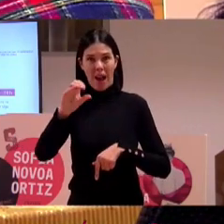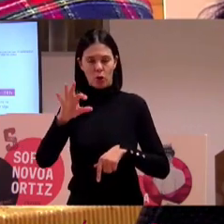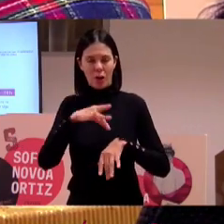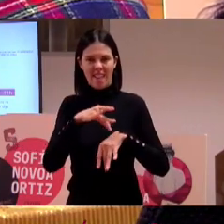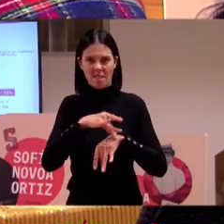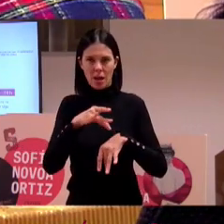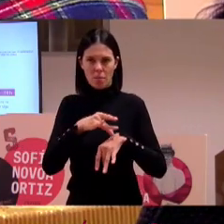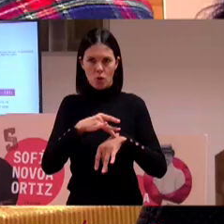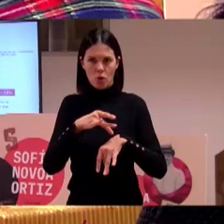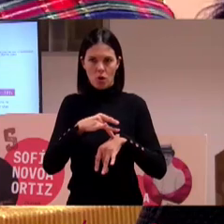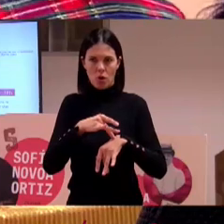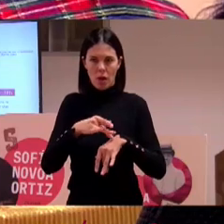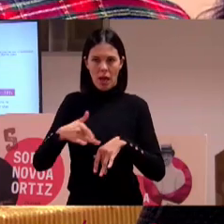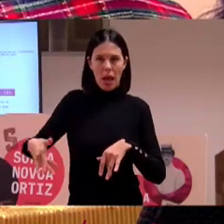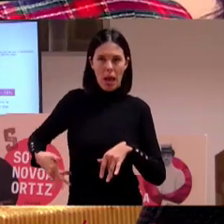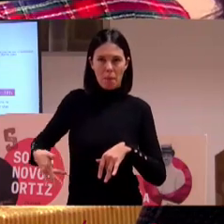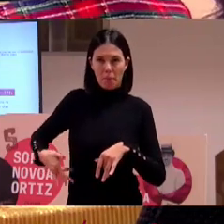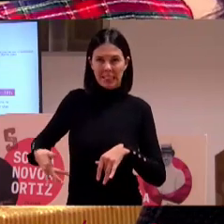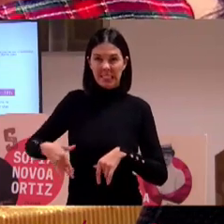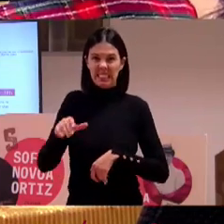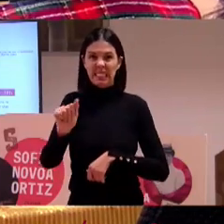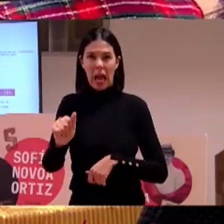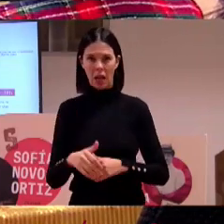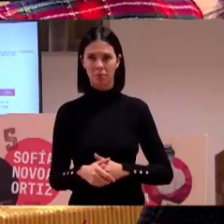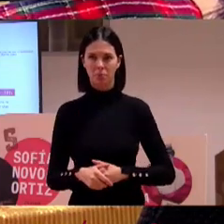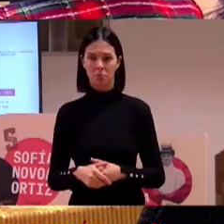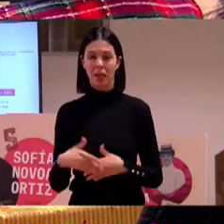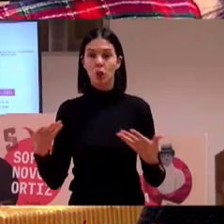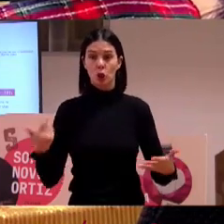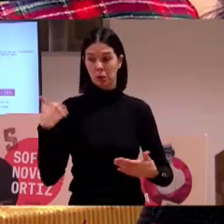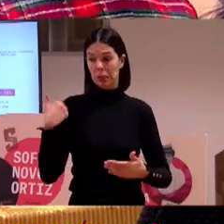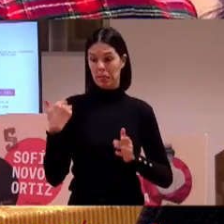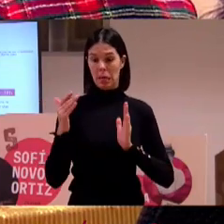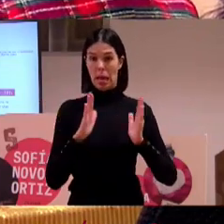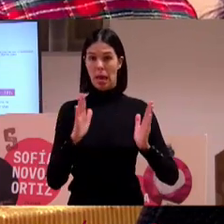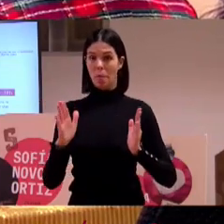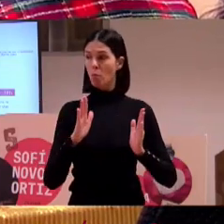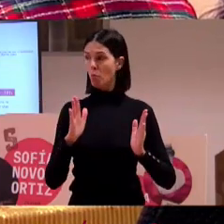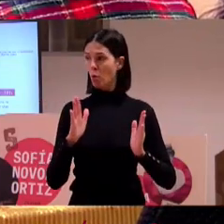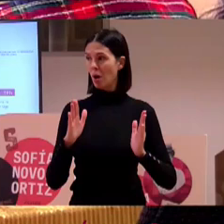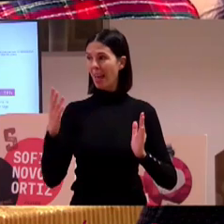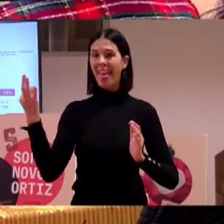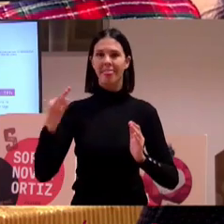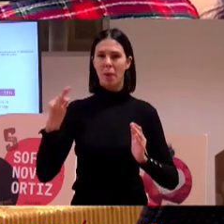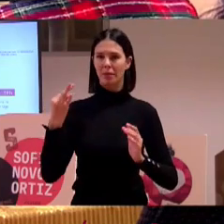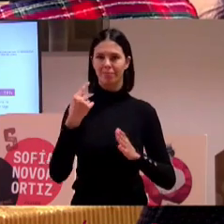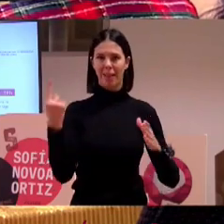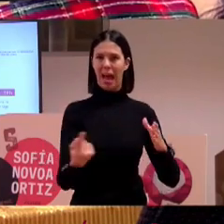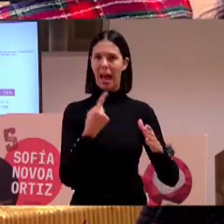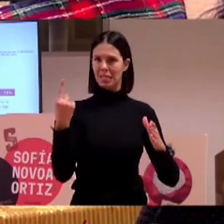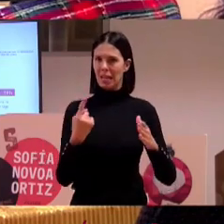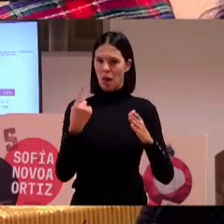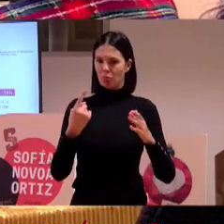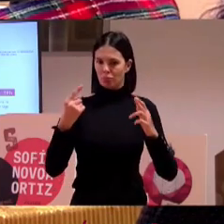tuvo hepatitis A, y entonces en aquel momento te tenías que aislar.